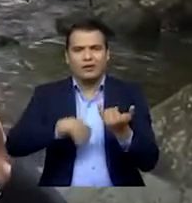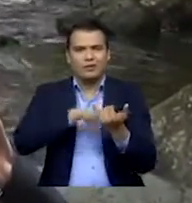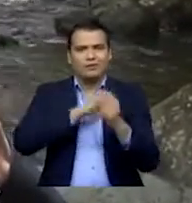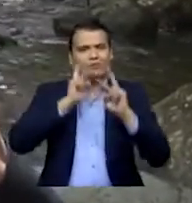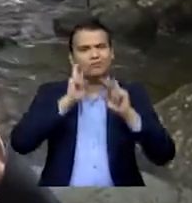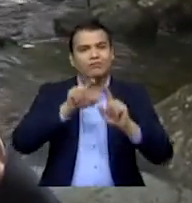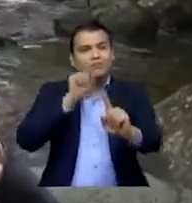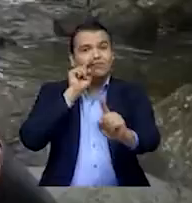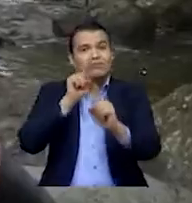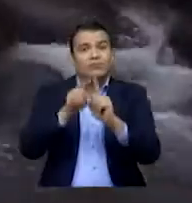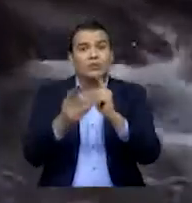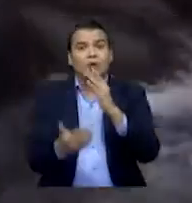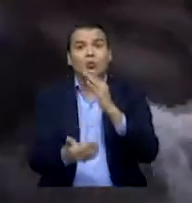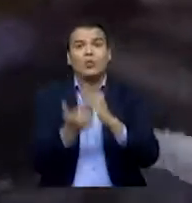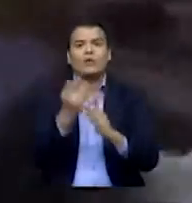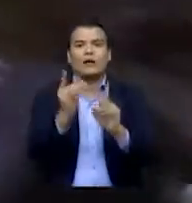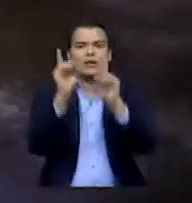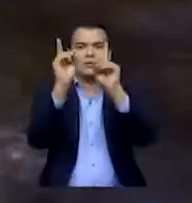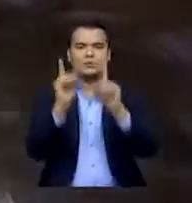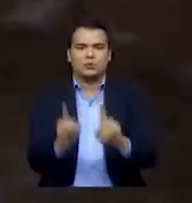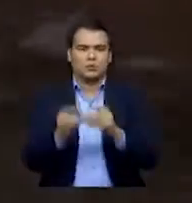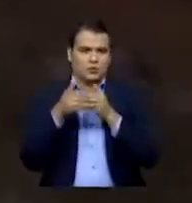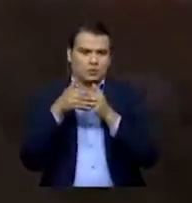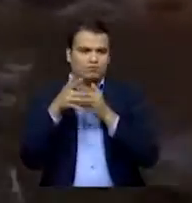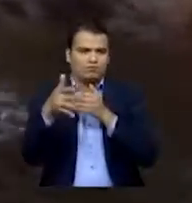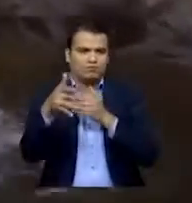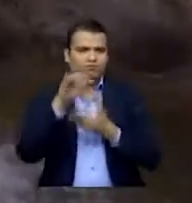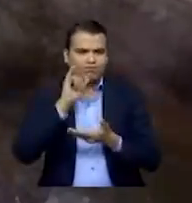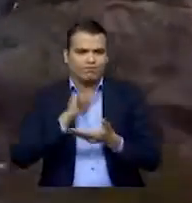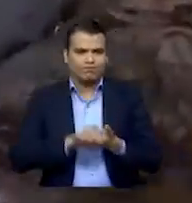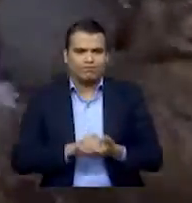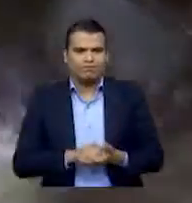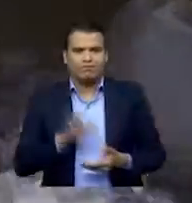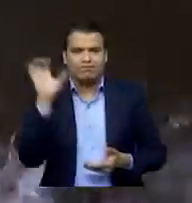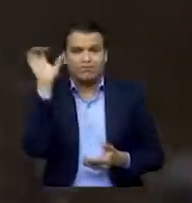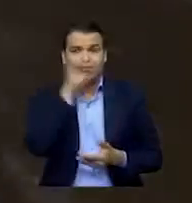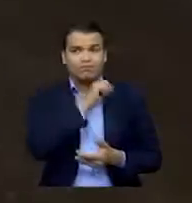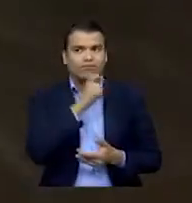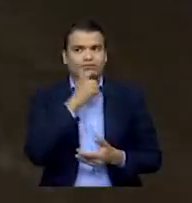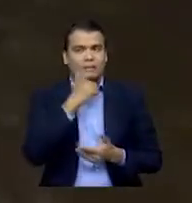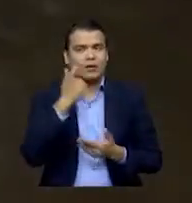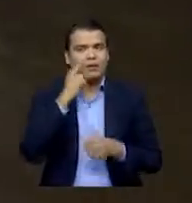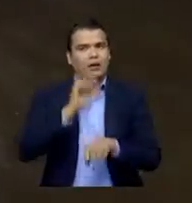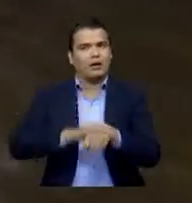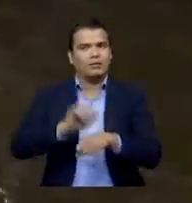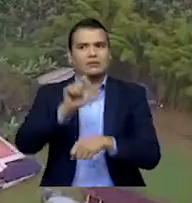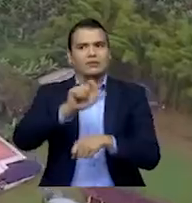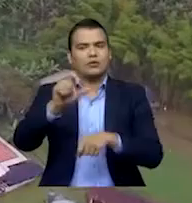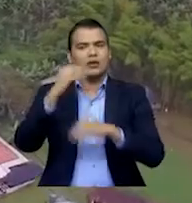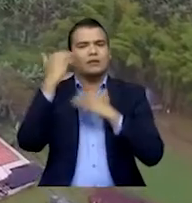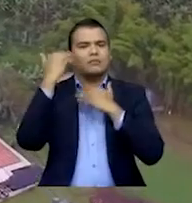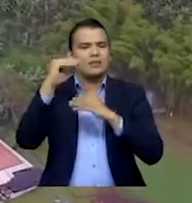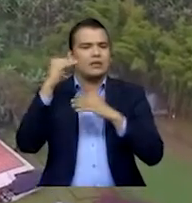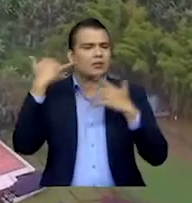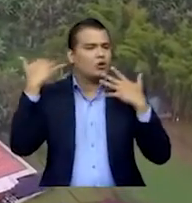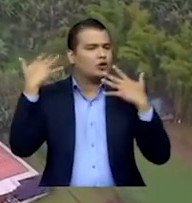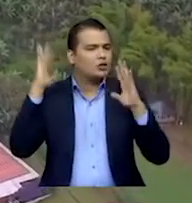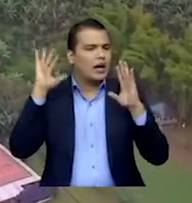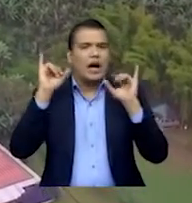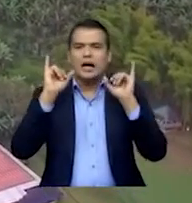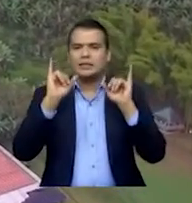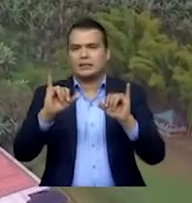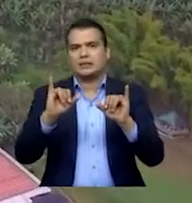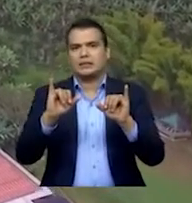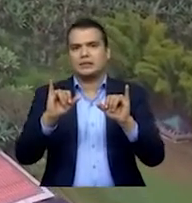tanto la autoría ambiental como la autoridad administrativa para establecer en un momento y decir hasta ahí pueden llegar tanta cantidad personas